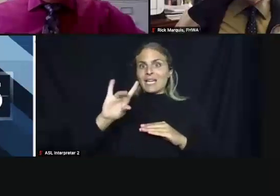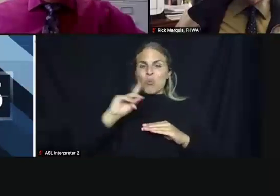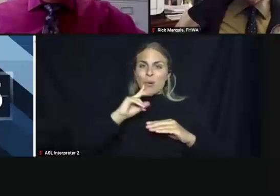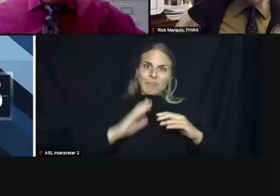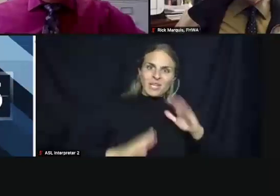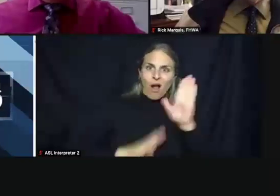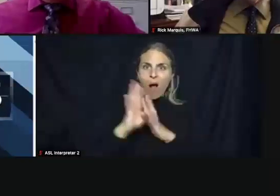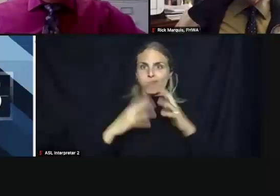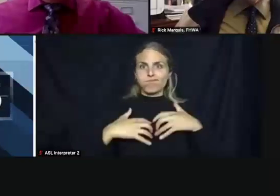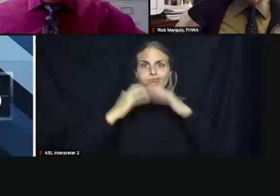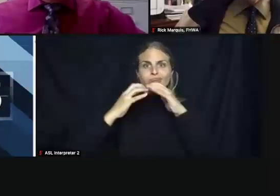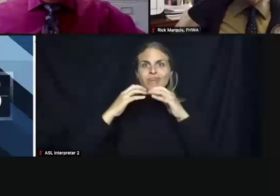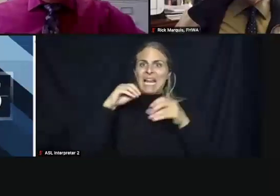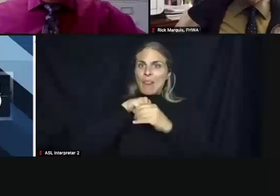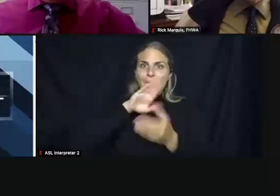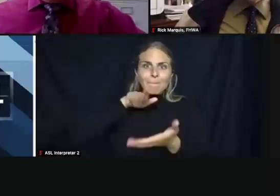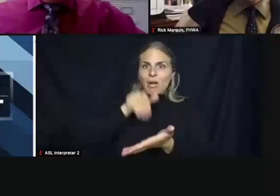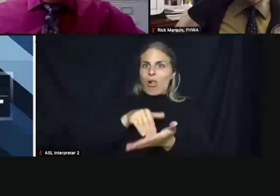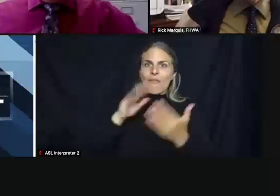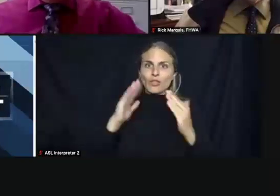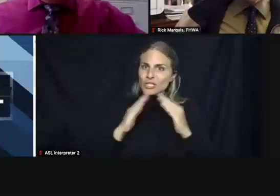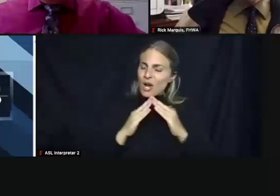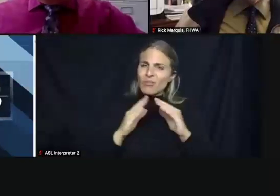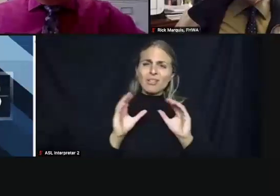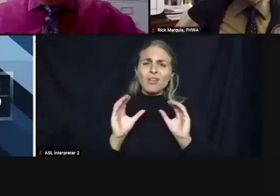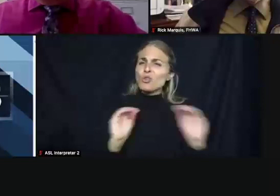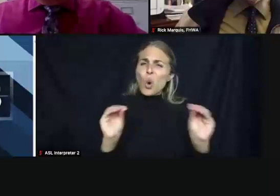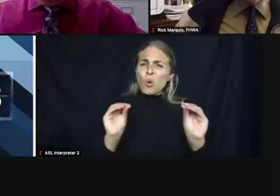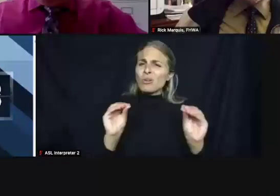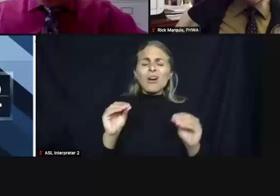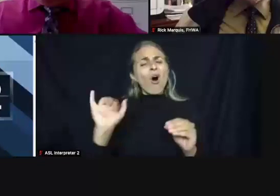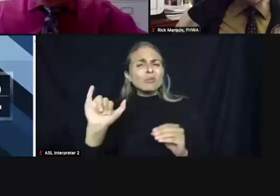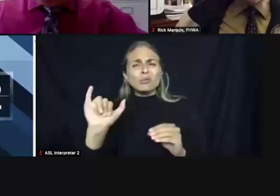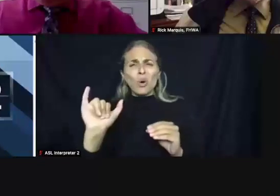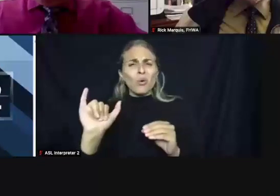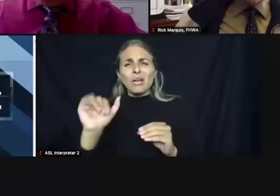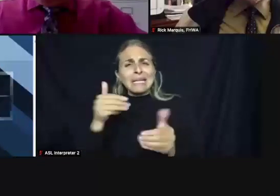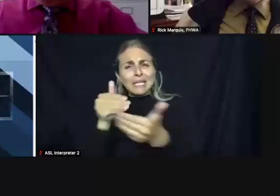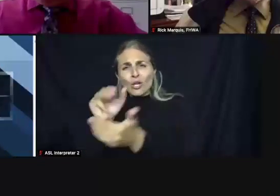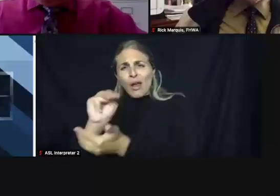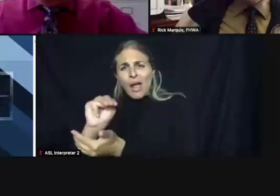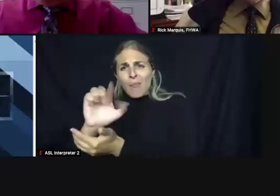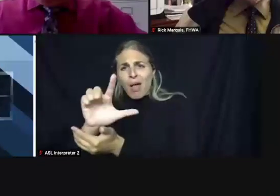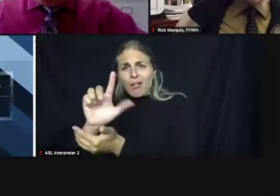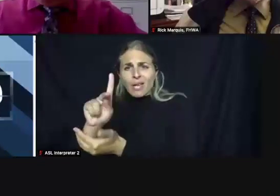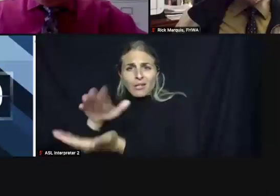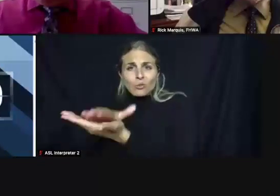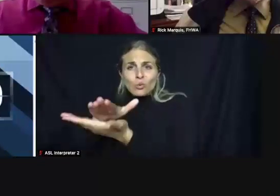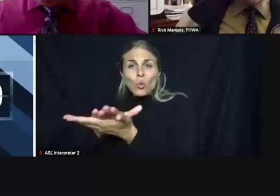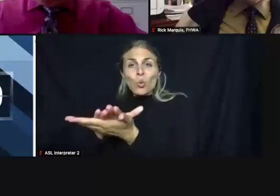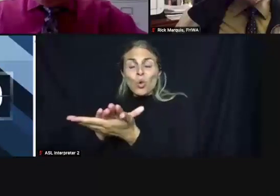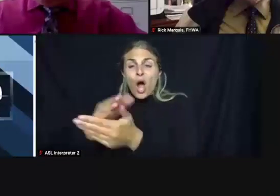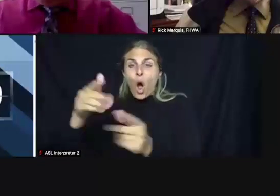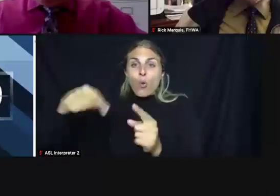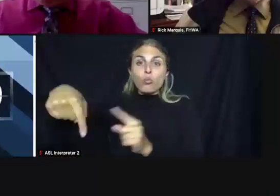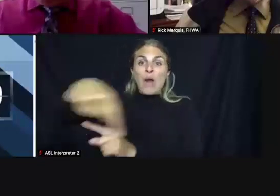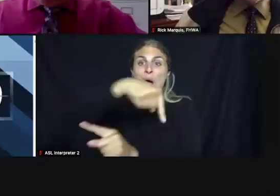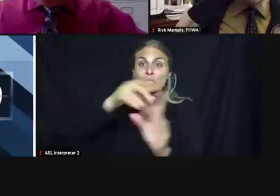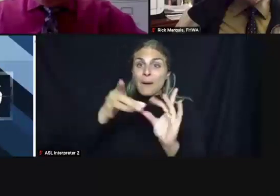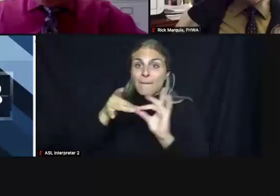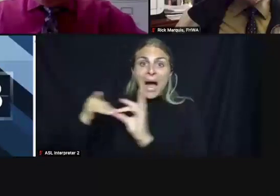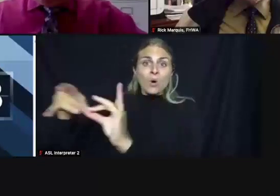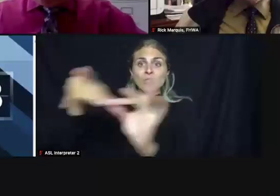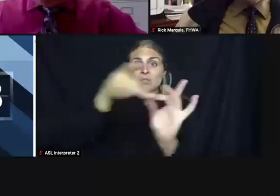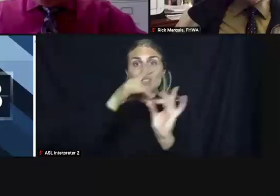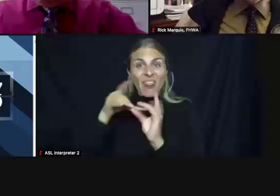gente ha sido castigada al tener I-81. No debería tener una rotonda en el MLK.